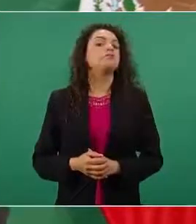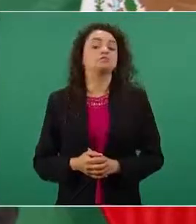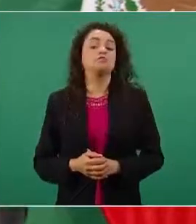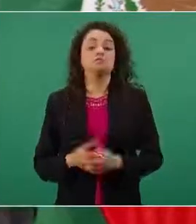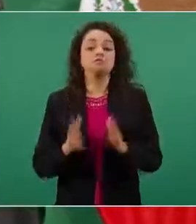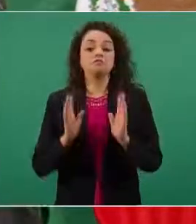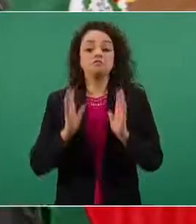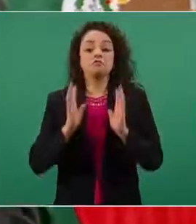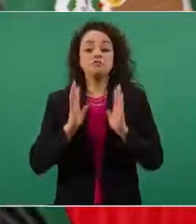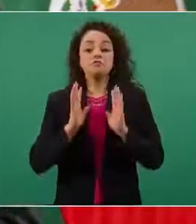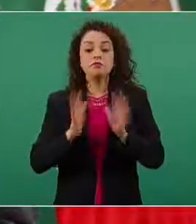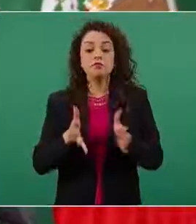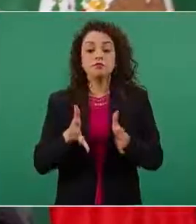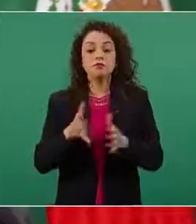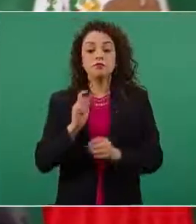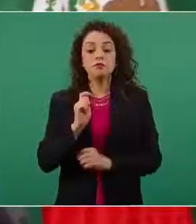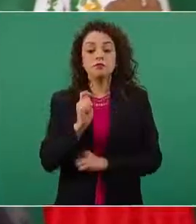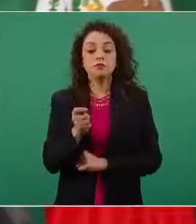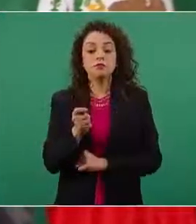Siete.